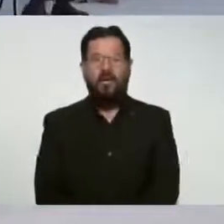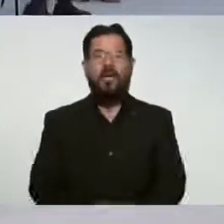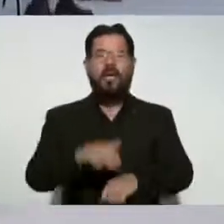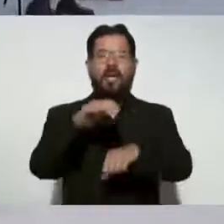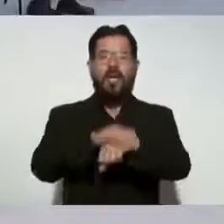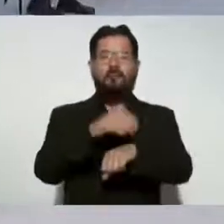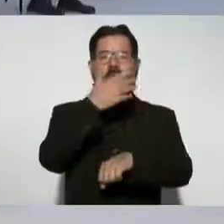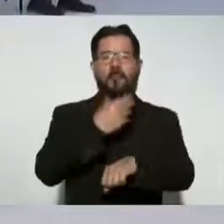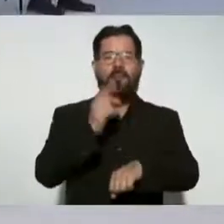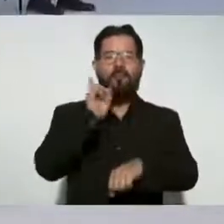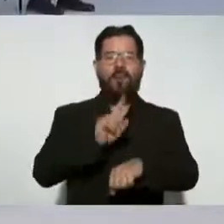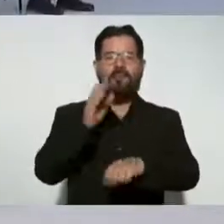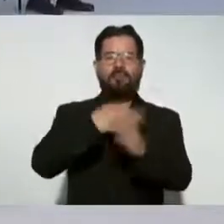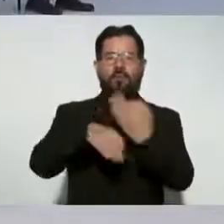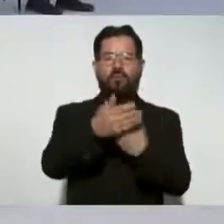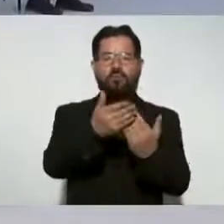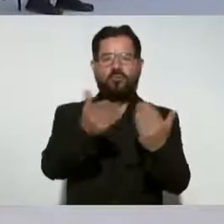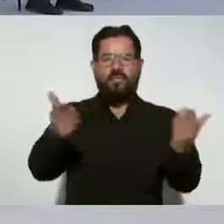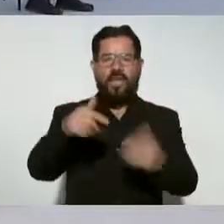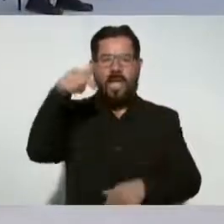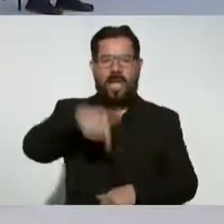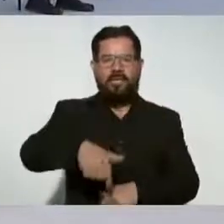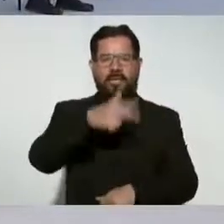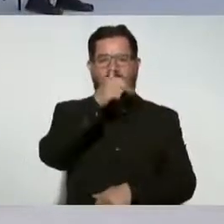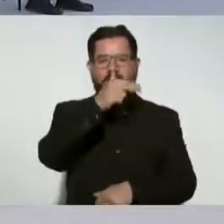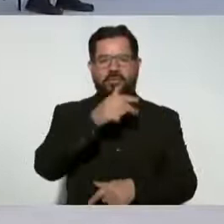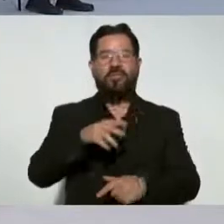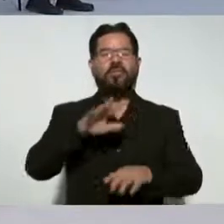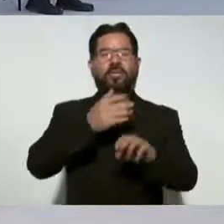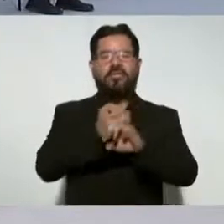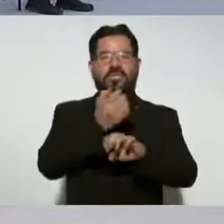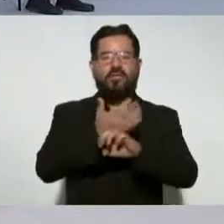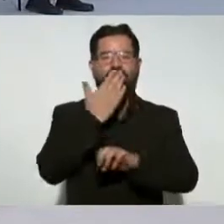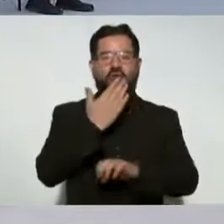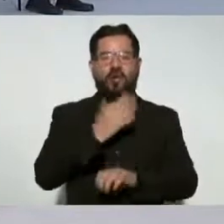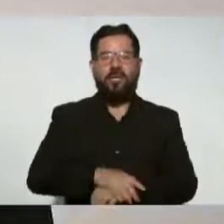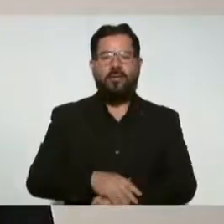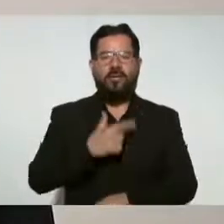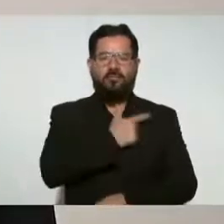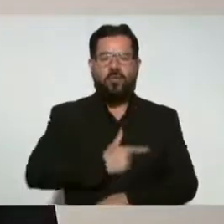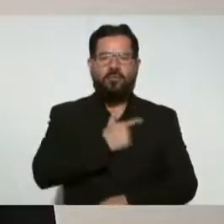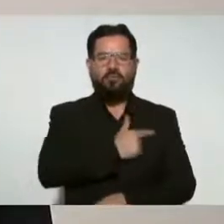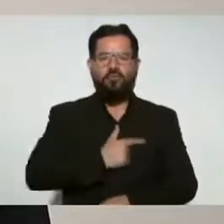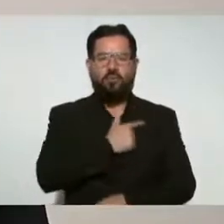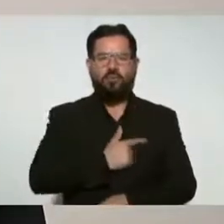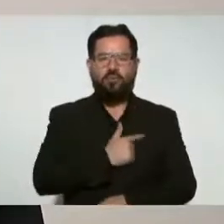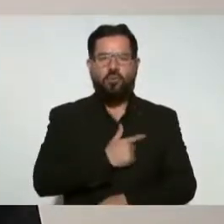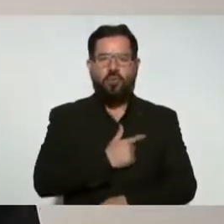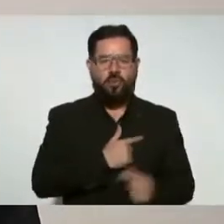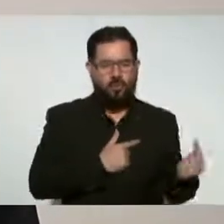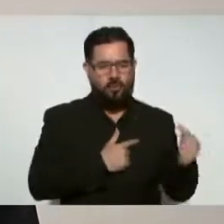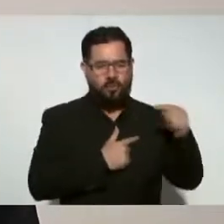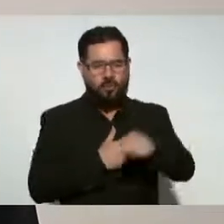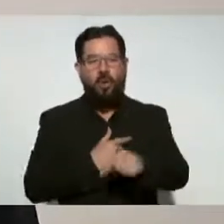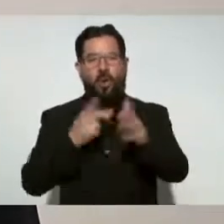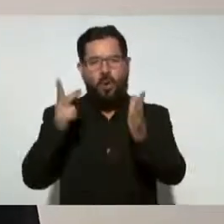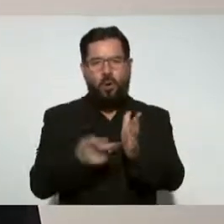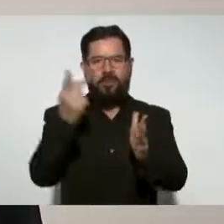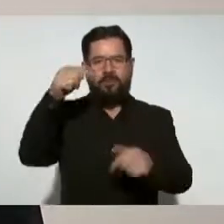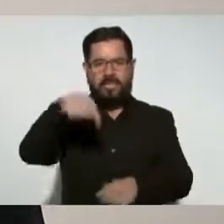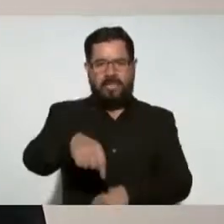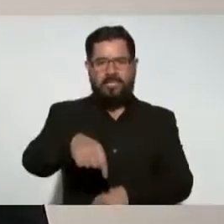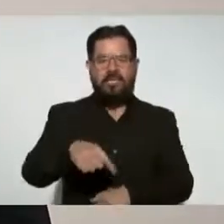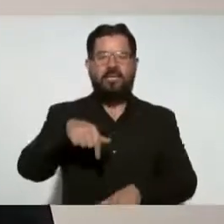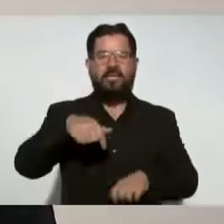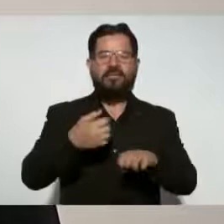Amigas, amigos de Hermosillo, de Sonora, nos da mucho gusto estar de nuevo